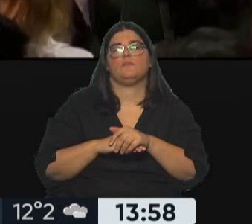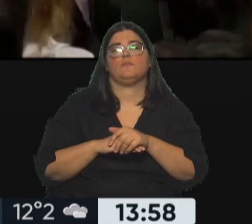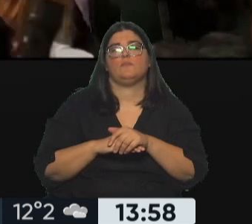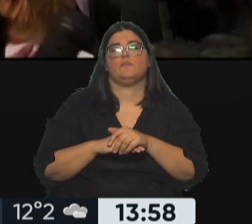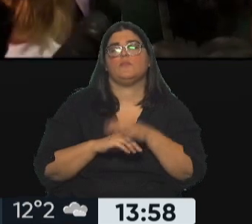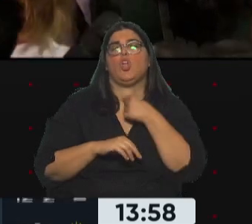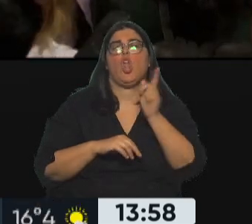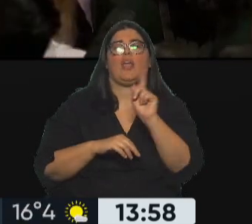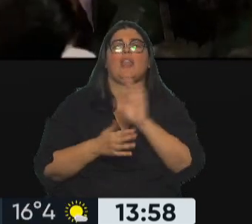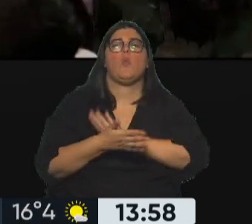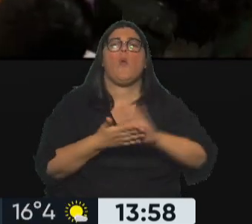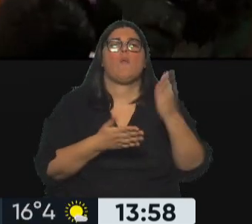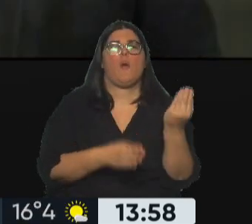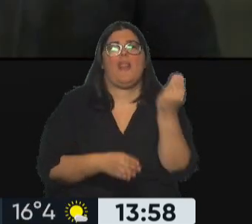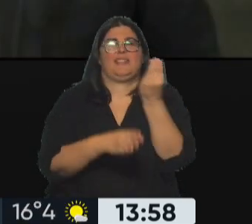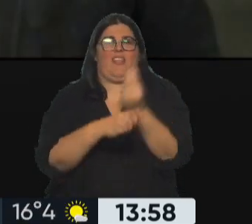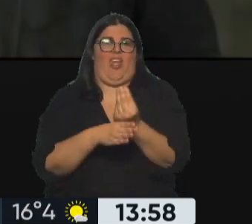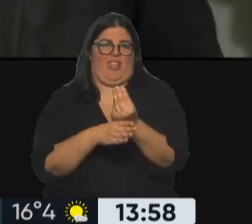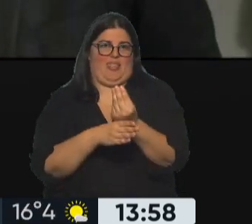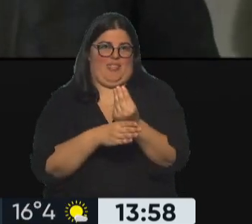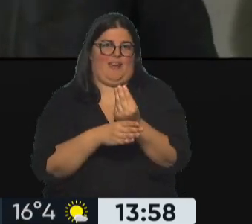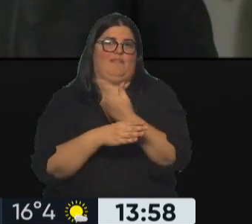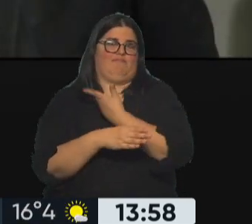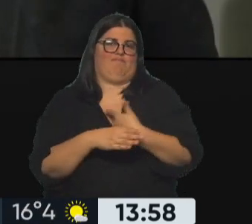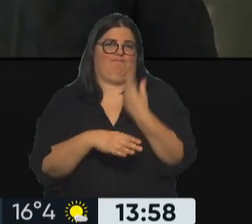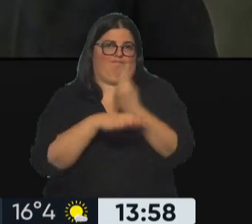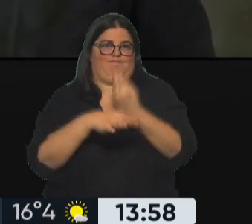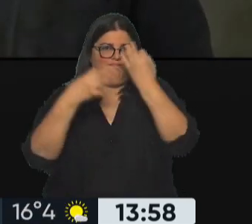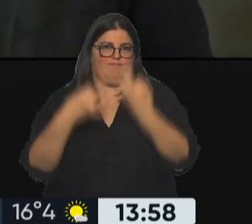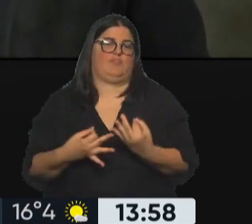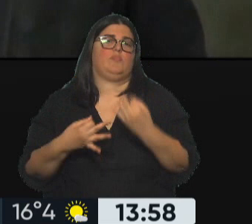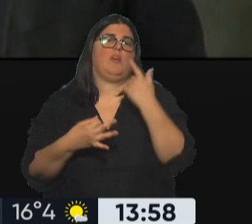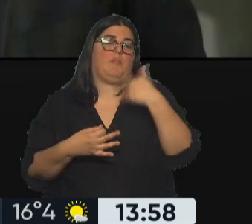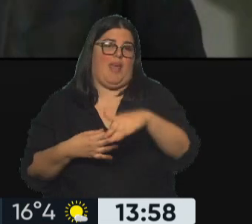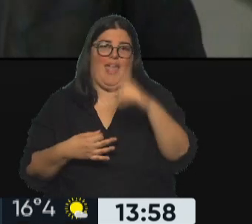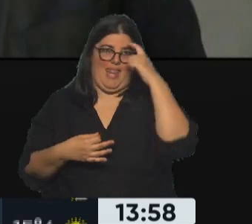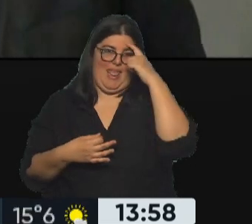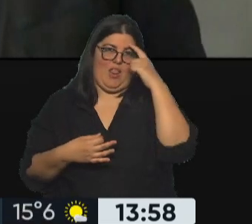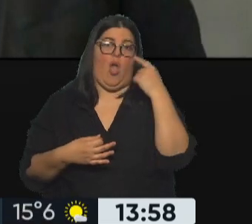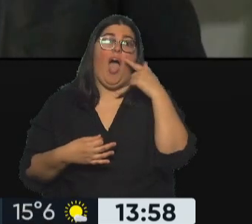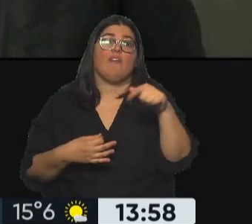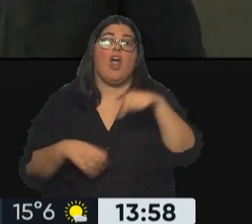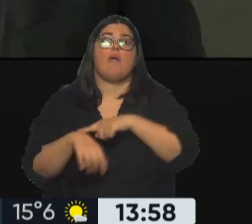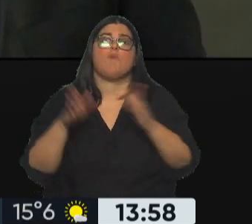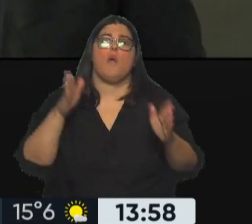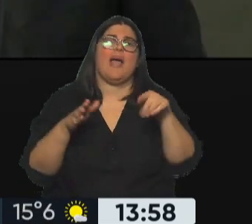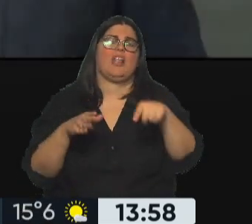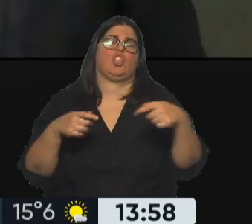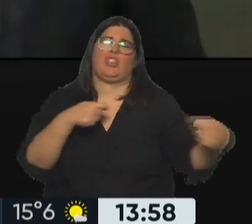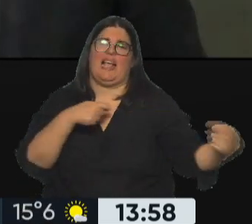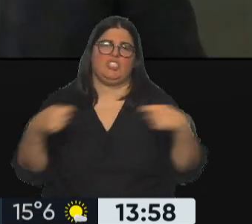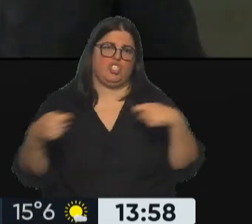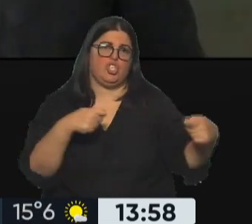del presidente Arévalo, que será en el mes de enero. Vamos a ver qué pasa. Son momentos de tensión porque si bien ganó,